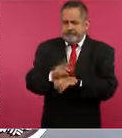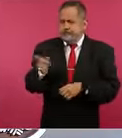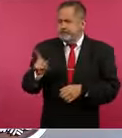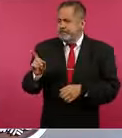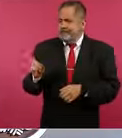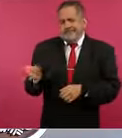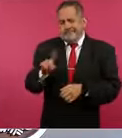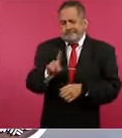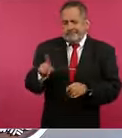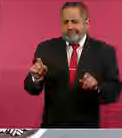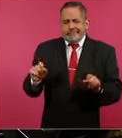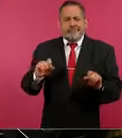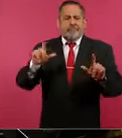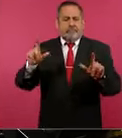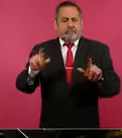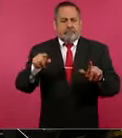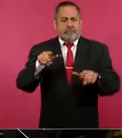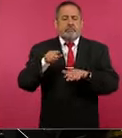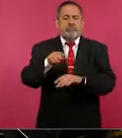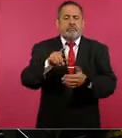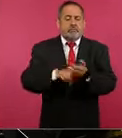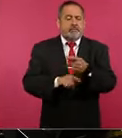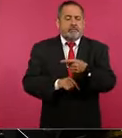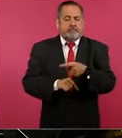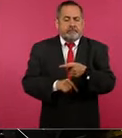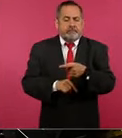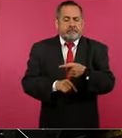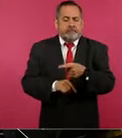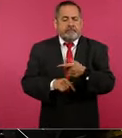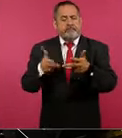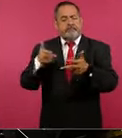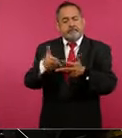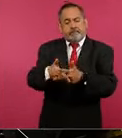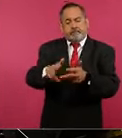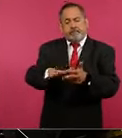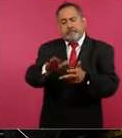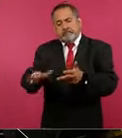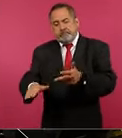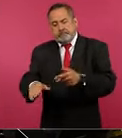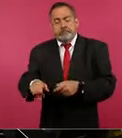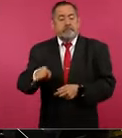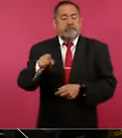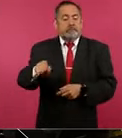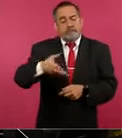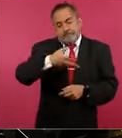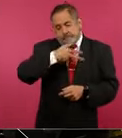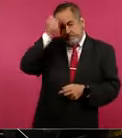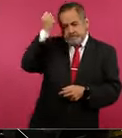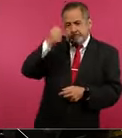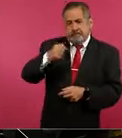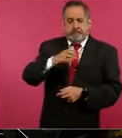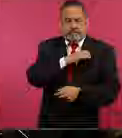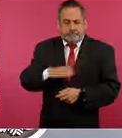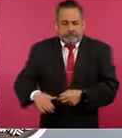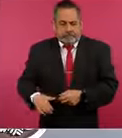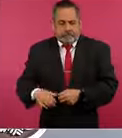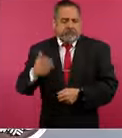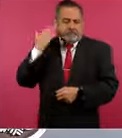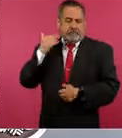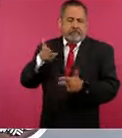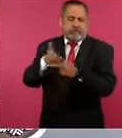otra presentación que se refiere a homicidios de precandidatos y candidatos.